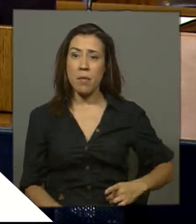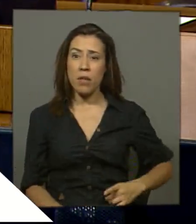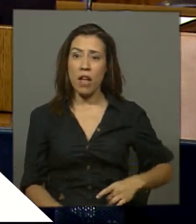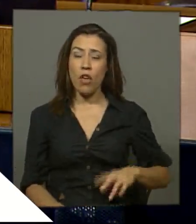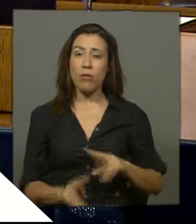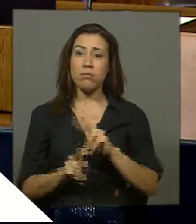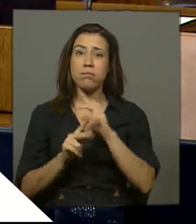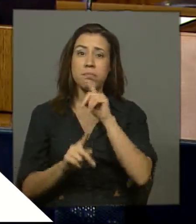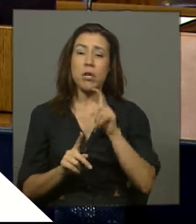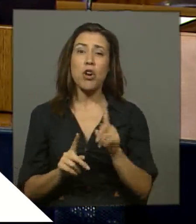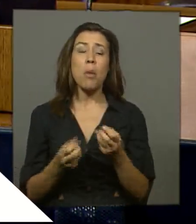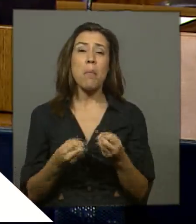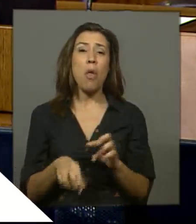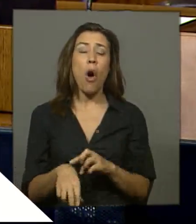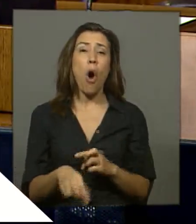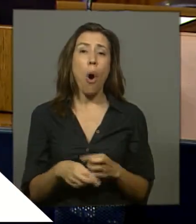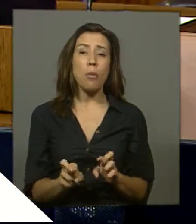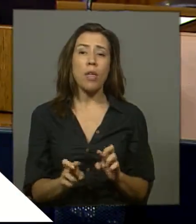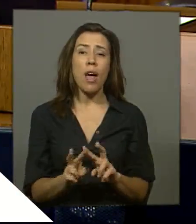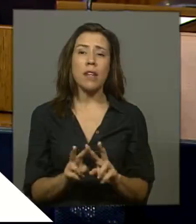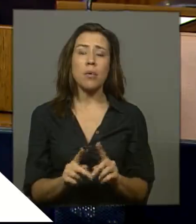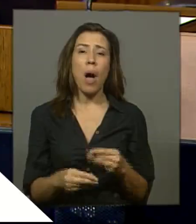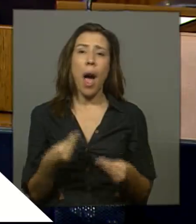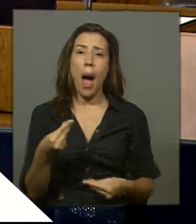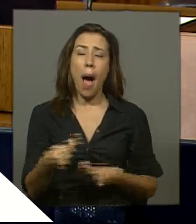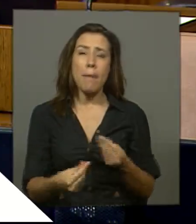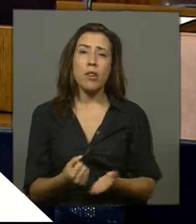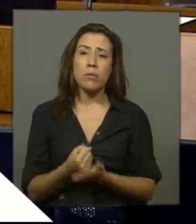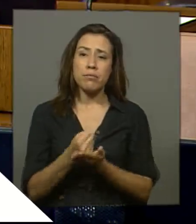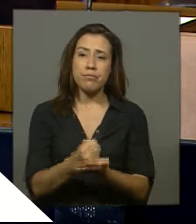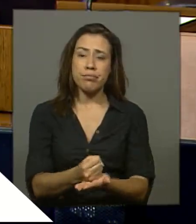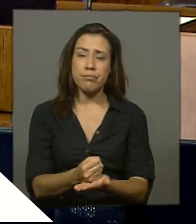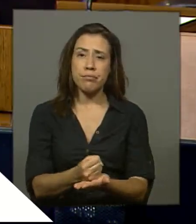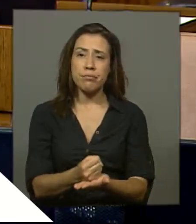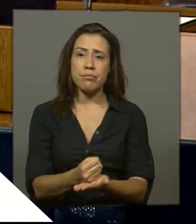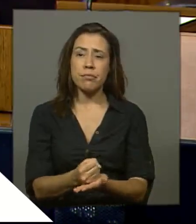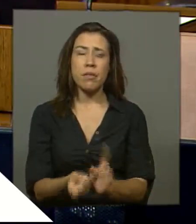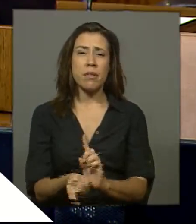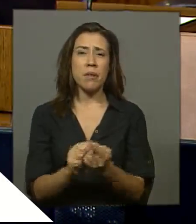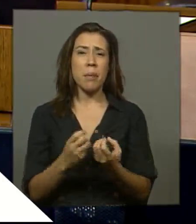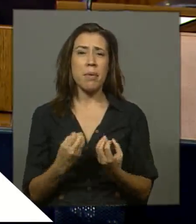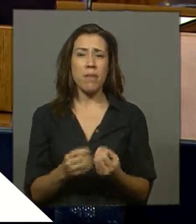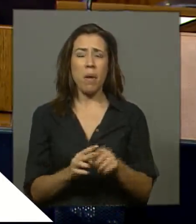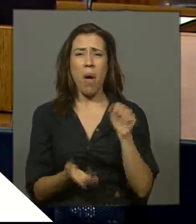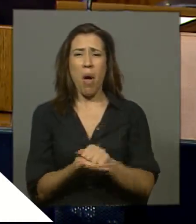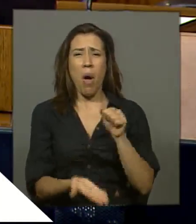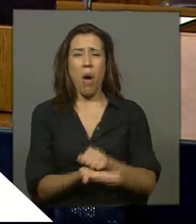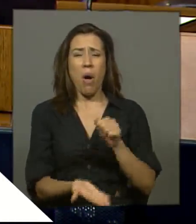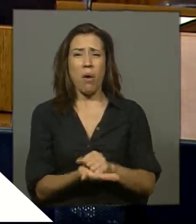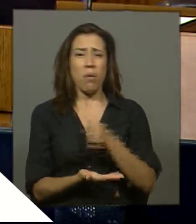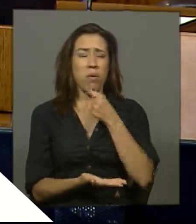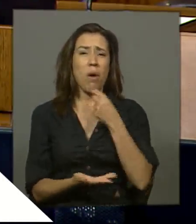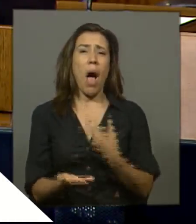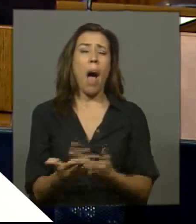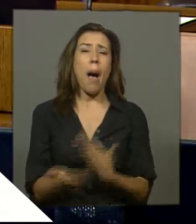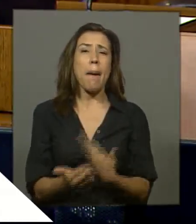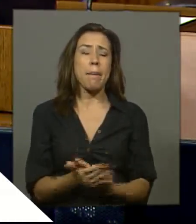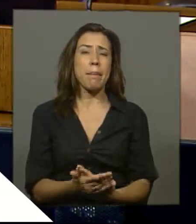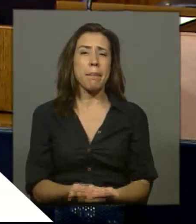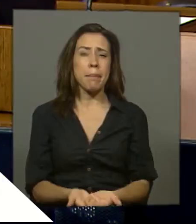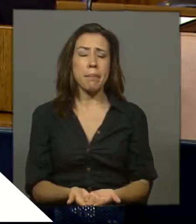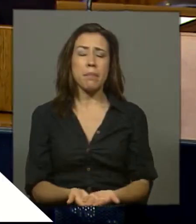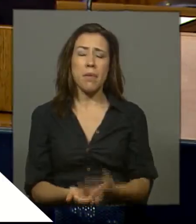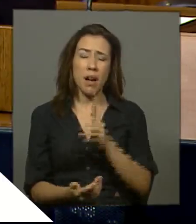interpeladas por oportunidad de hacer un aporte constructivo y en su lugar ha generado un alegato vano y oportunista